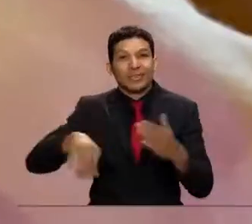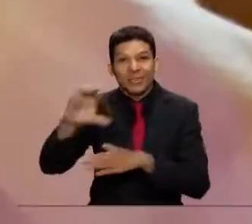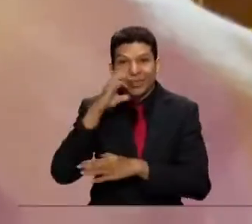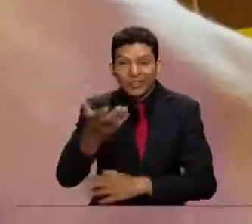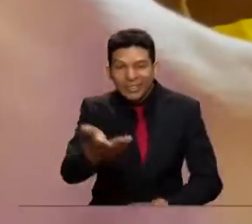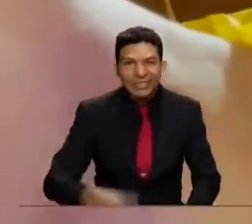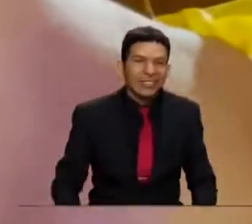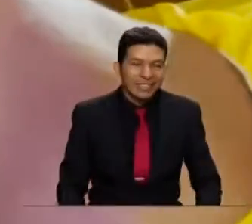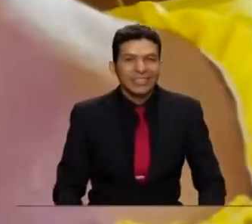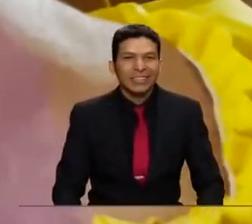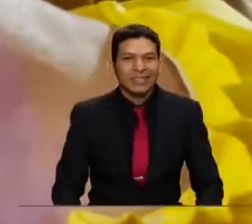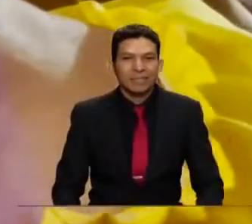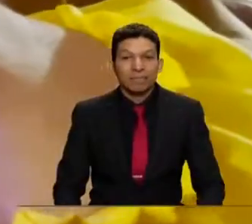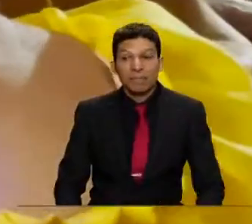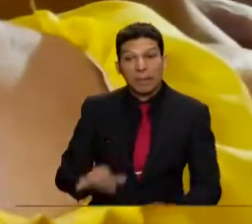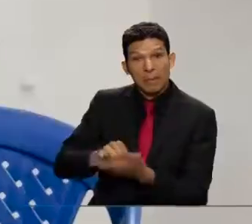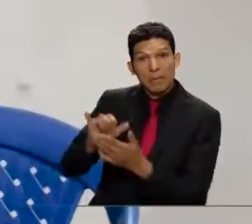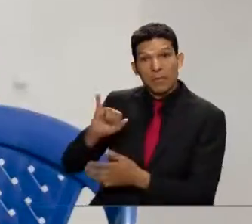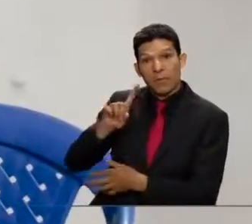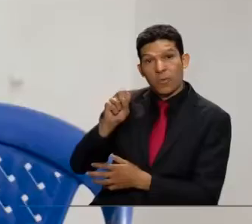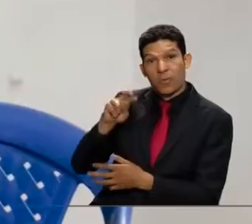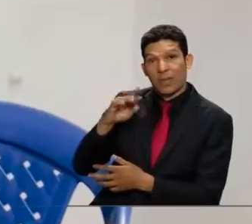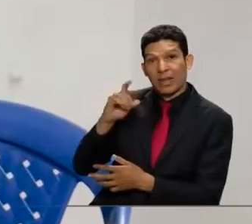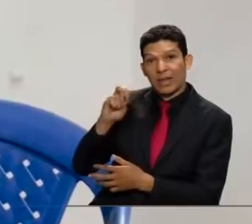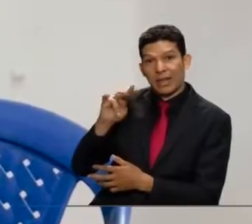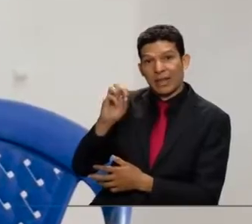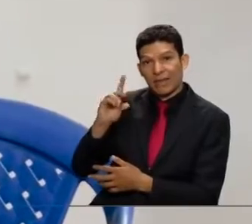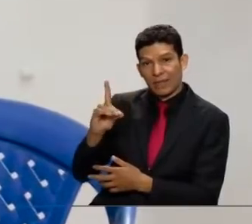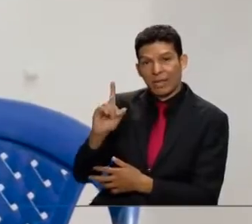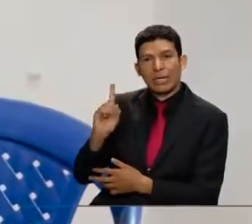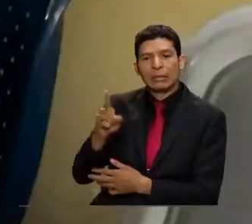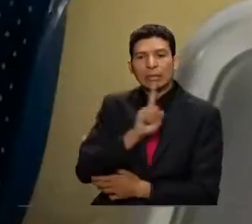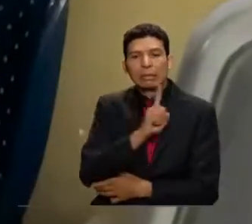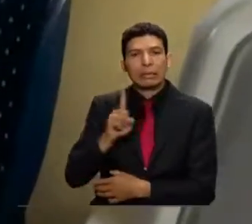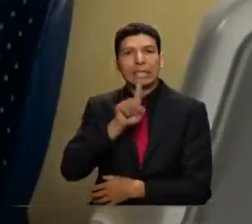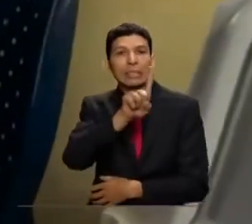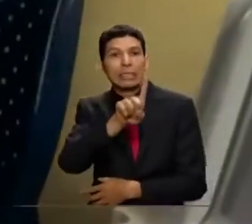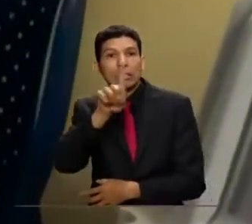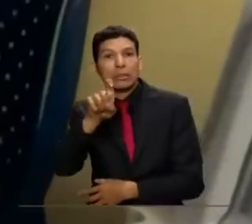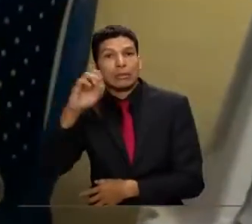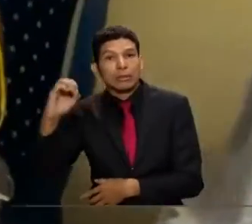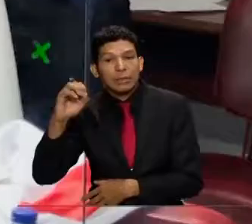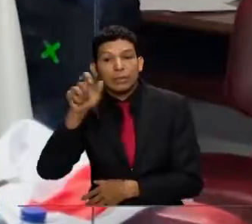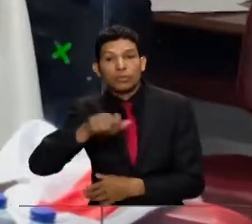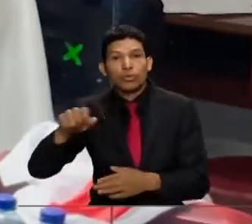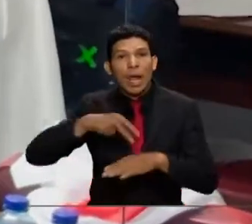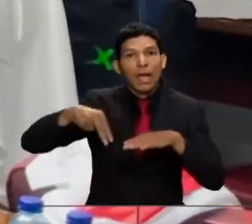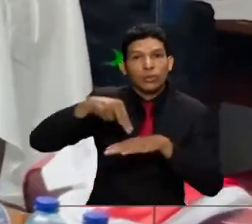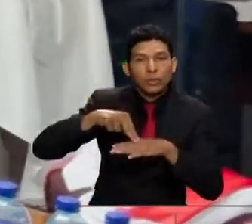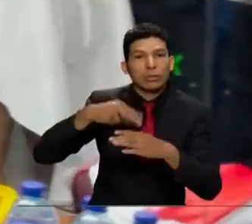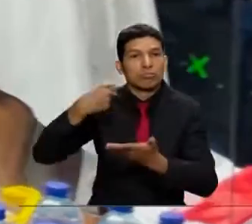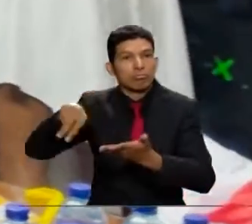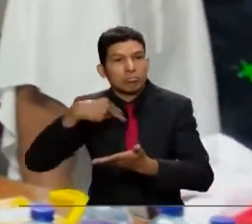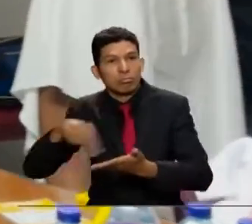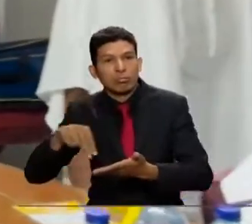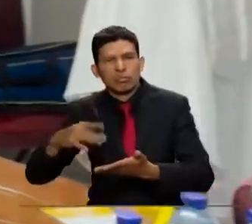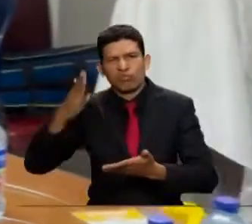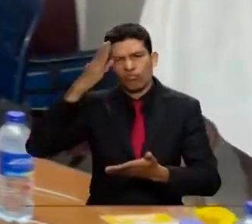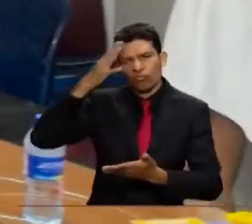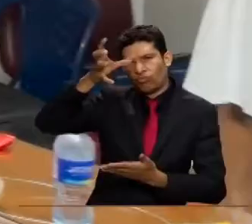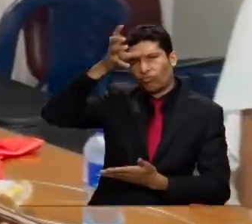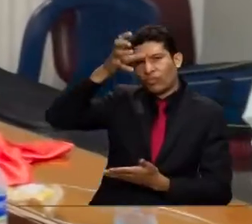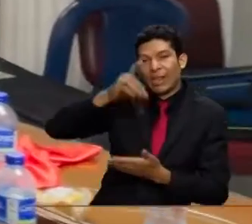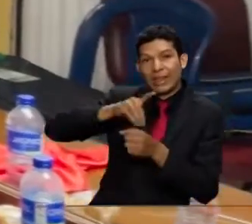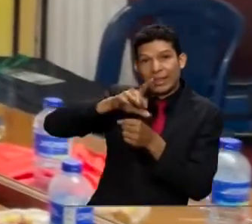país. Como Juan David, fueron más de 160 los actores, bailarines, músicos y sabedores que desde el distrito de Agua